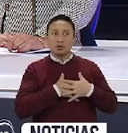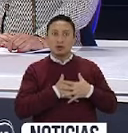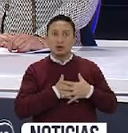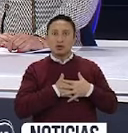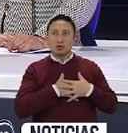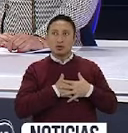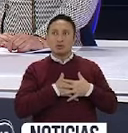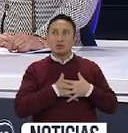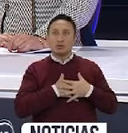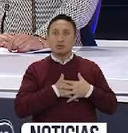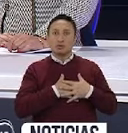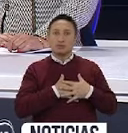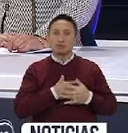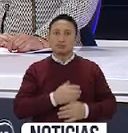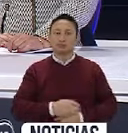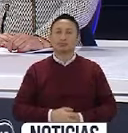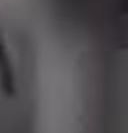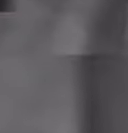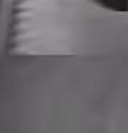apenas podían reaccionar.